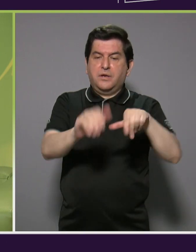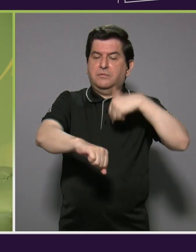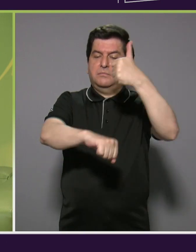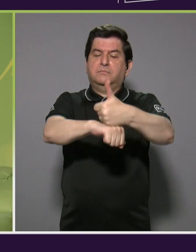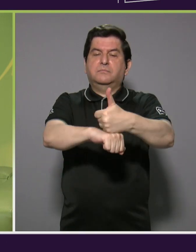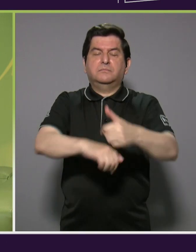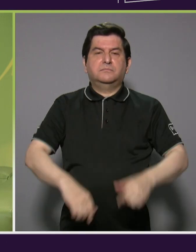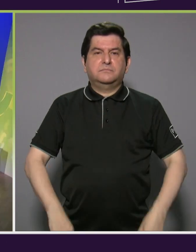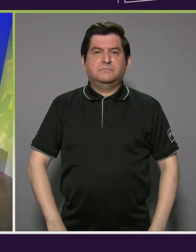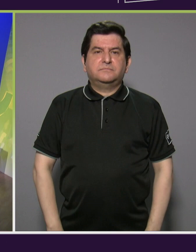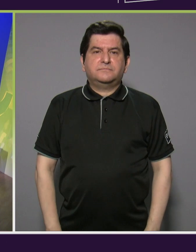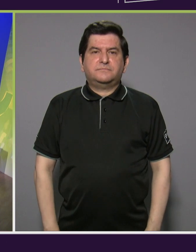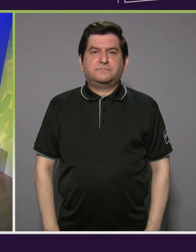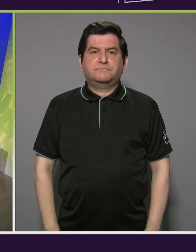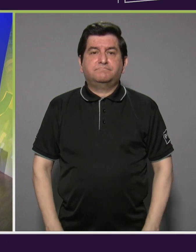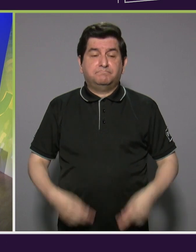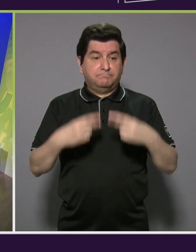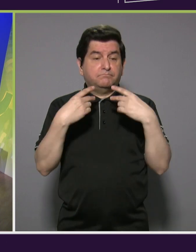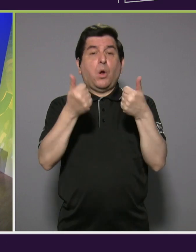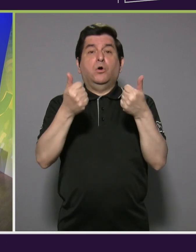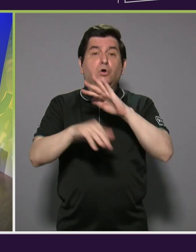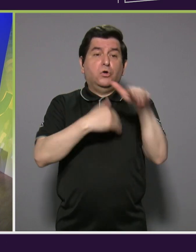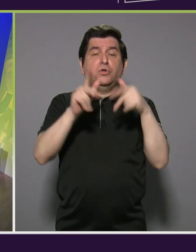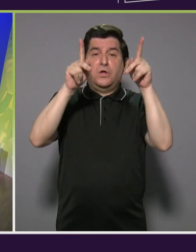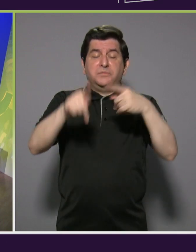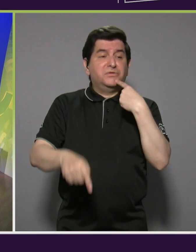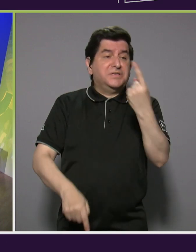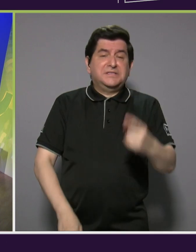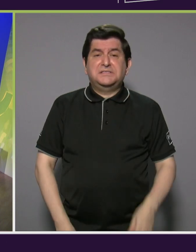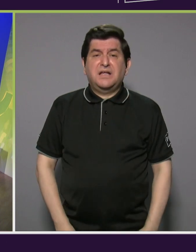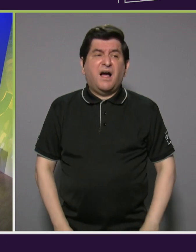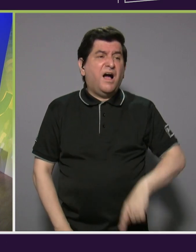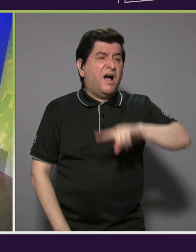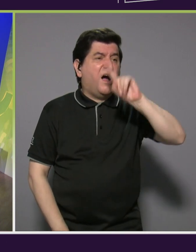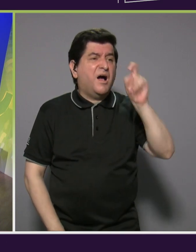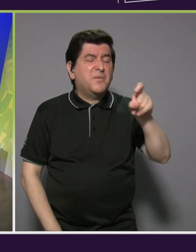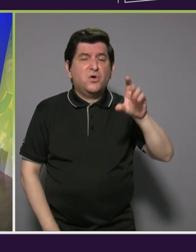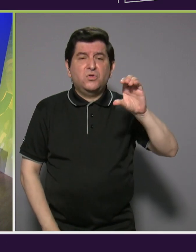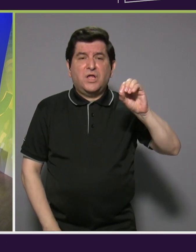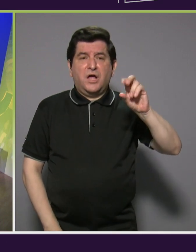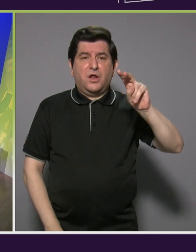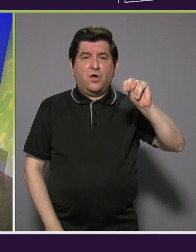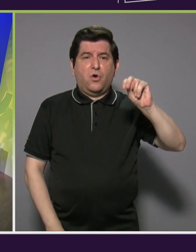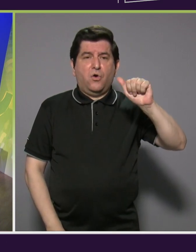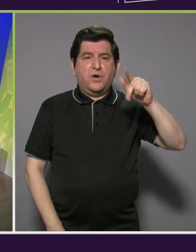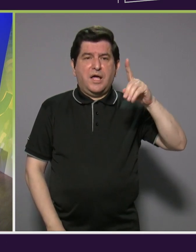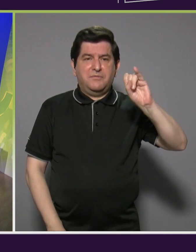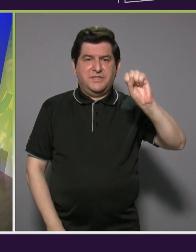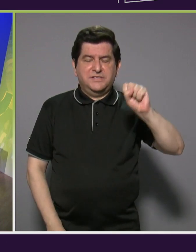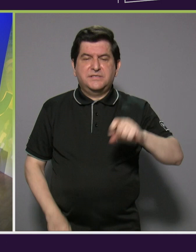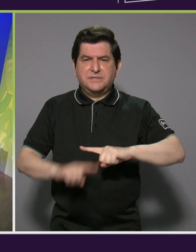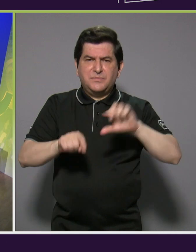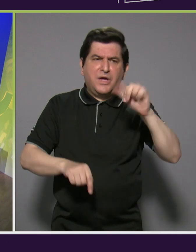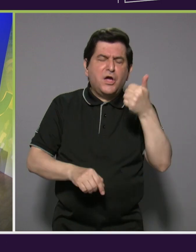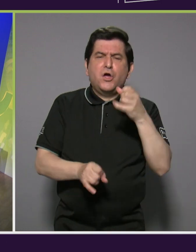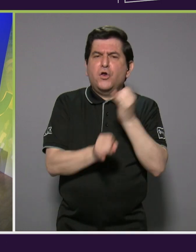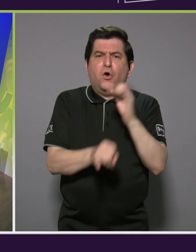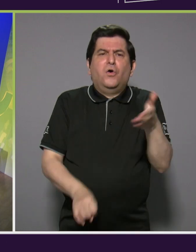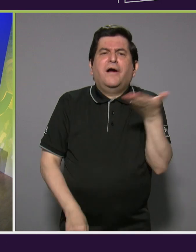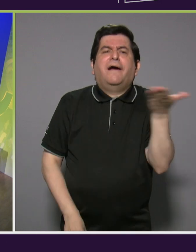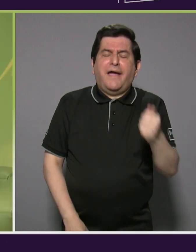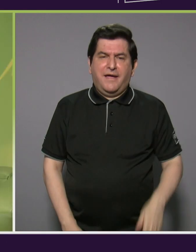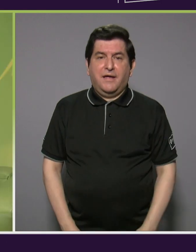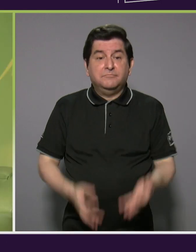establece. Y de repente entonces todo el mundo es como, bueno, preguntémosle a CONAPDIS, pero ¿qué pasó con las otras instituciones? Eso también